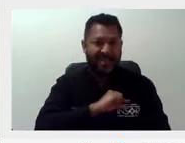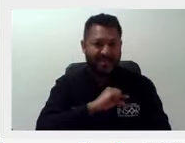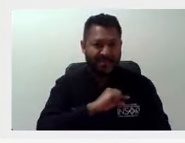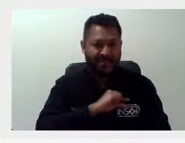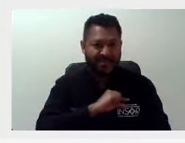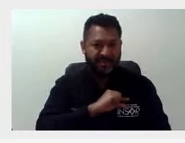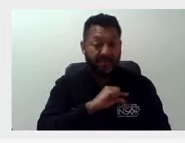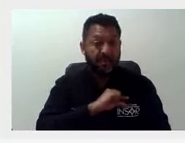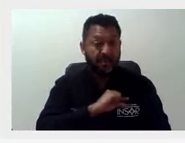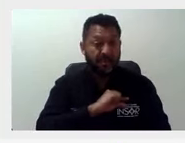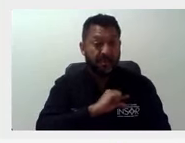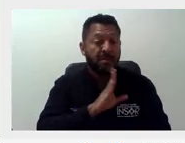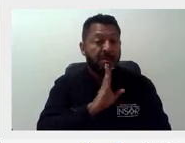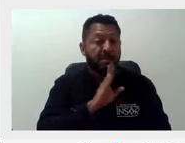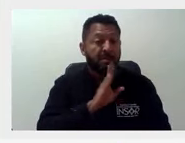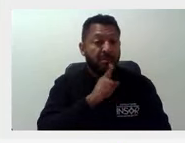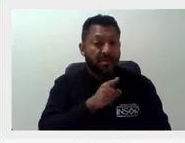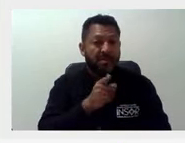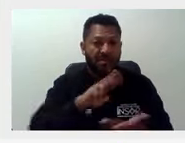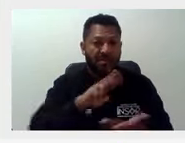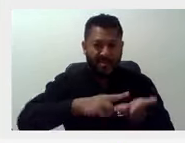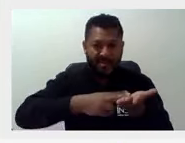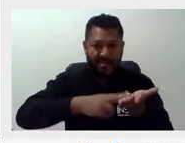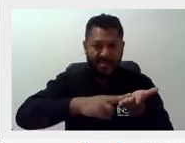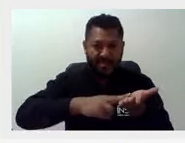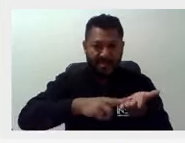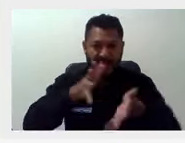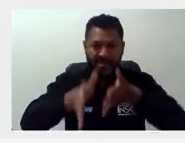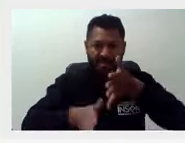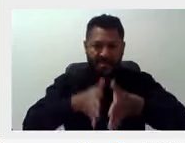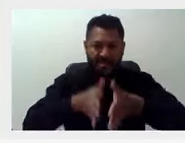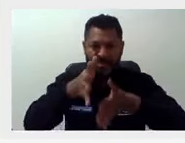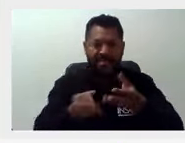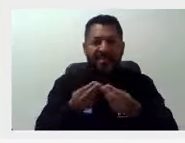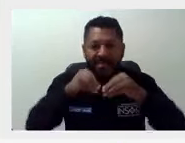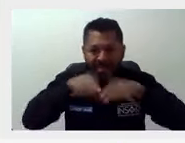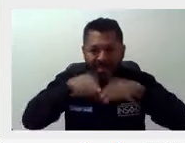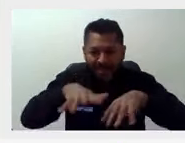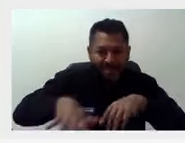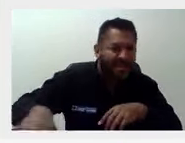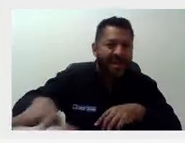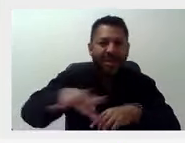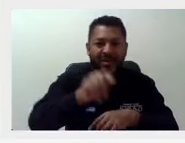con nuestro intérprete de lengua de señas para que la información llegue a todos ustedes.